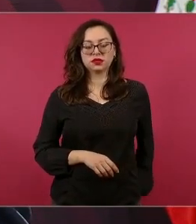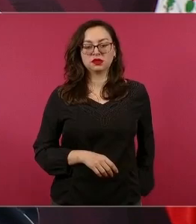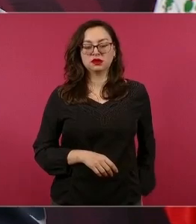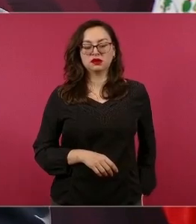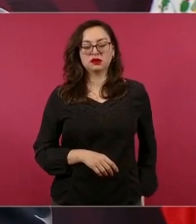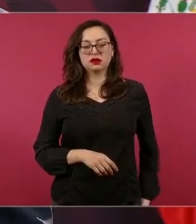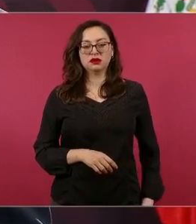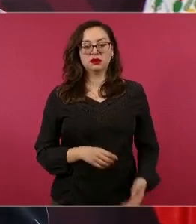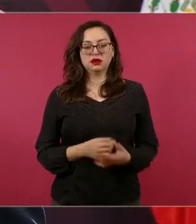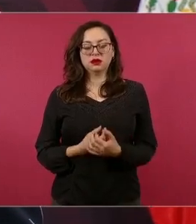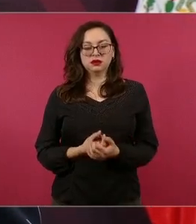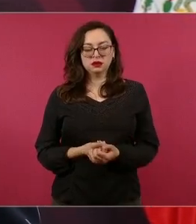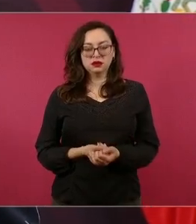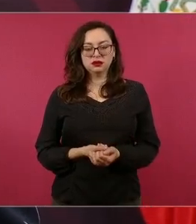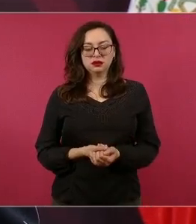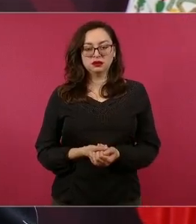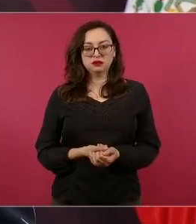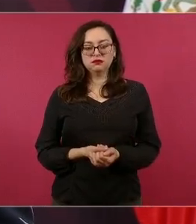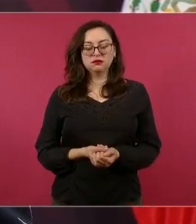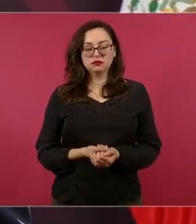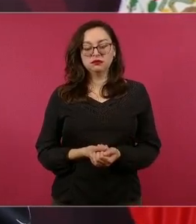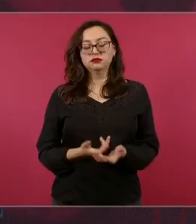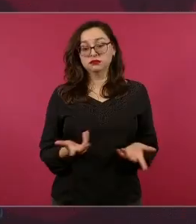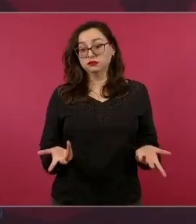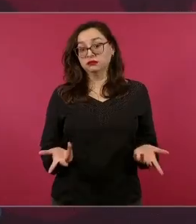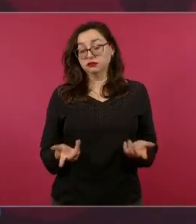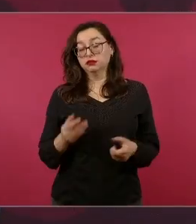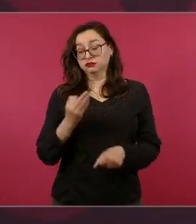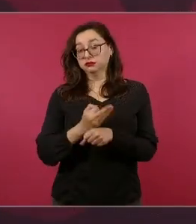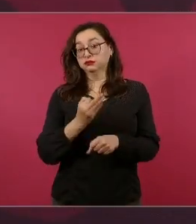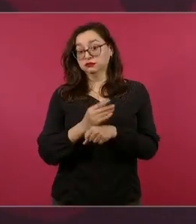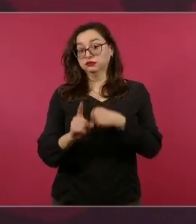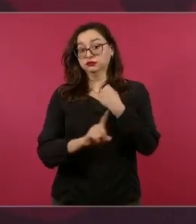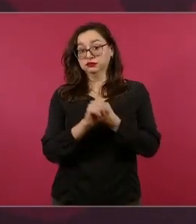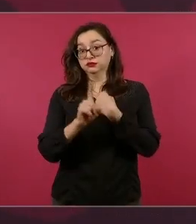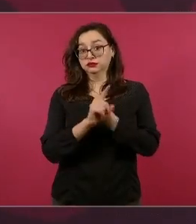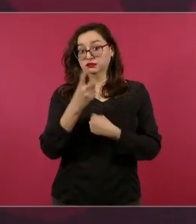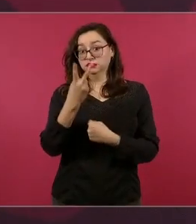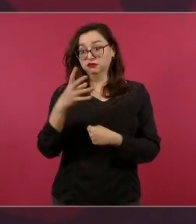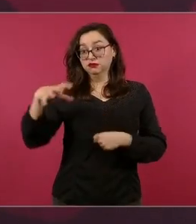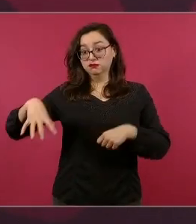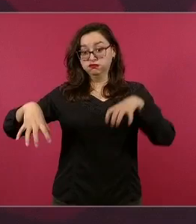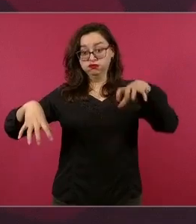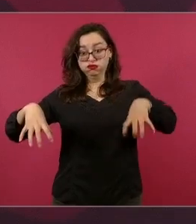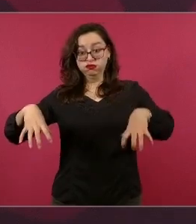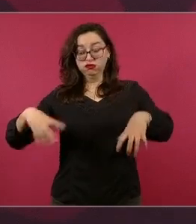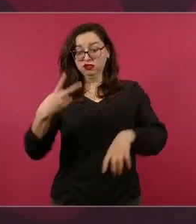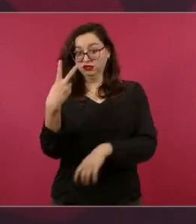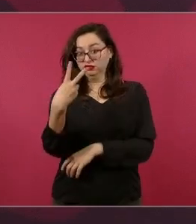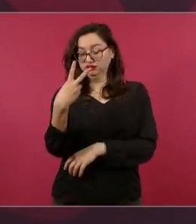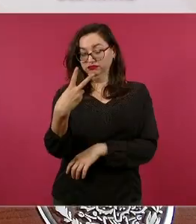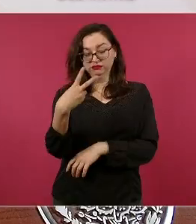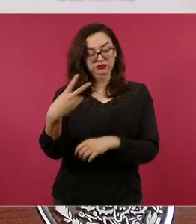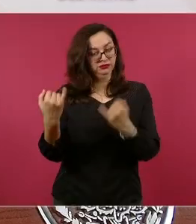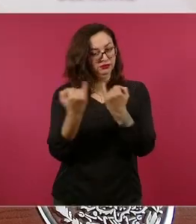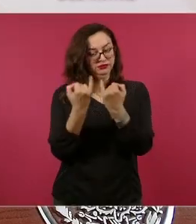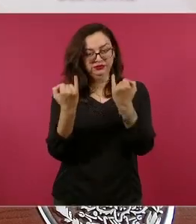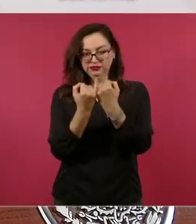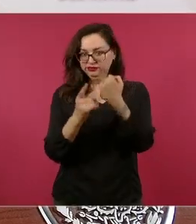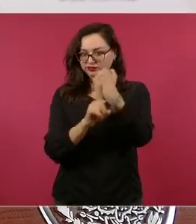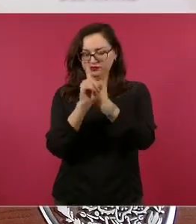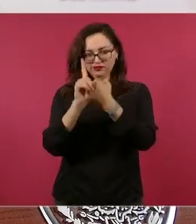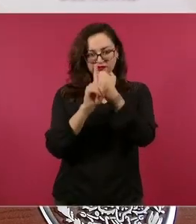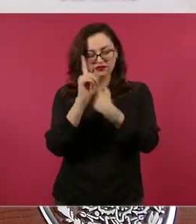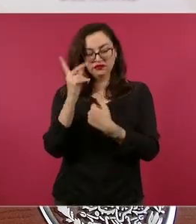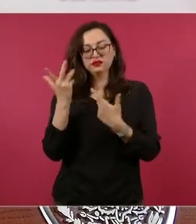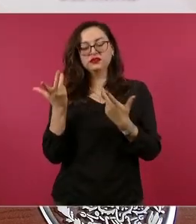Sí, son los pobladores, sí, y ya han estado regresando, y ahí va poco